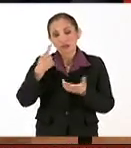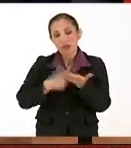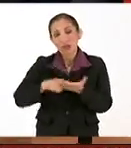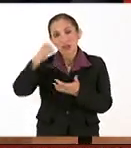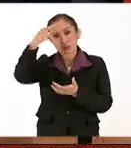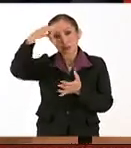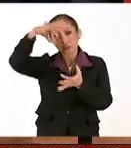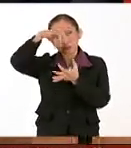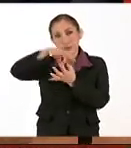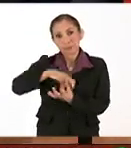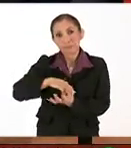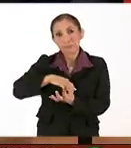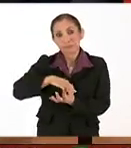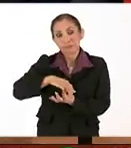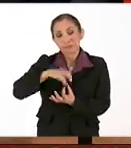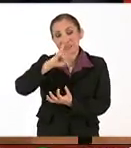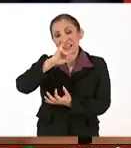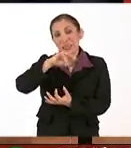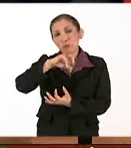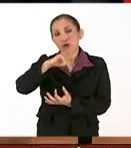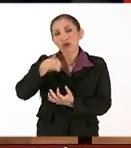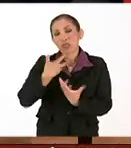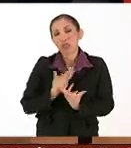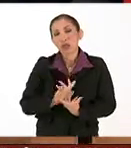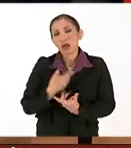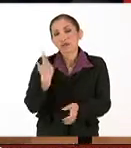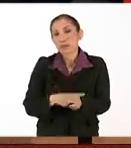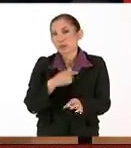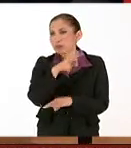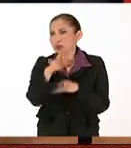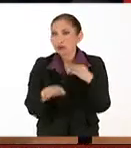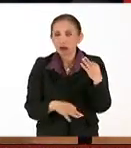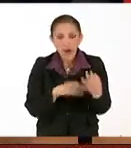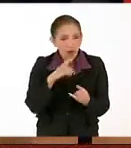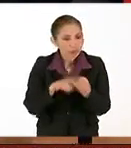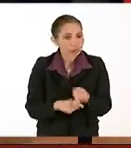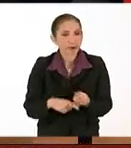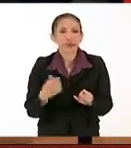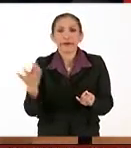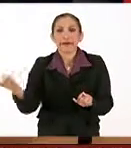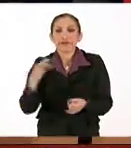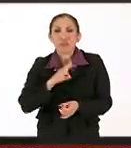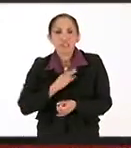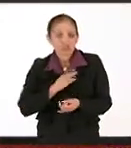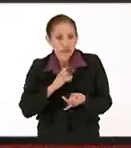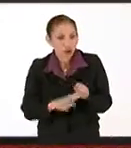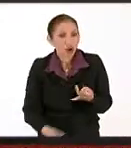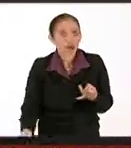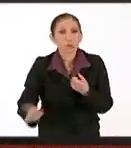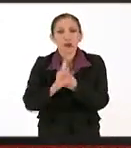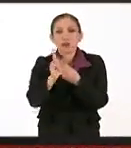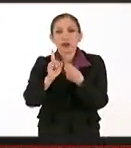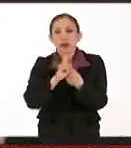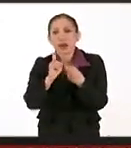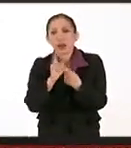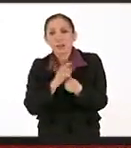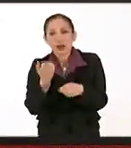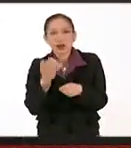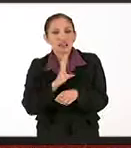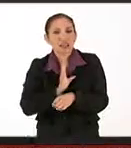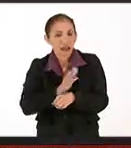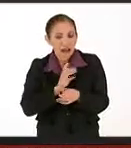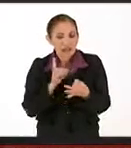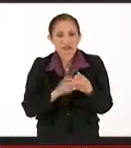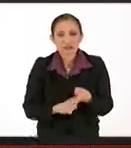sistema inmune. Si el sistema inmune está bajo, nos enfermamos de todo, las infecciones, los problemas de neoplasias, me refiero a